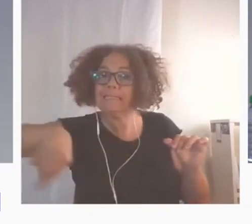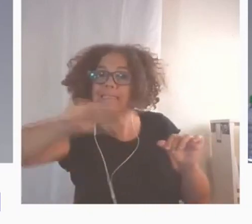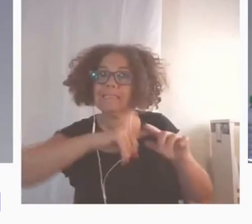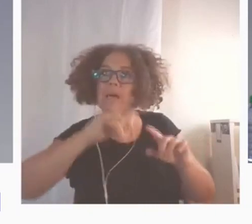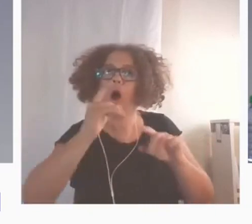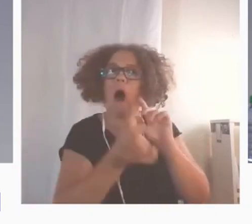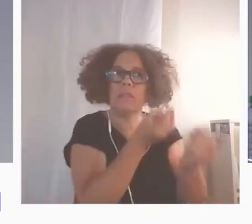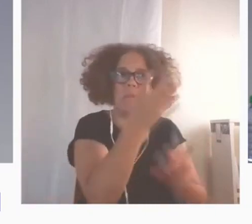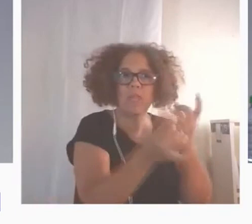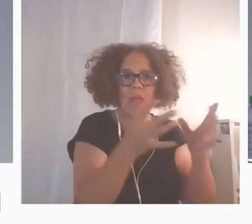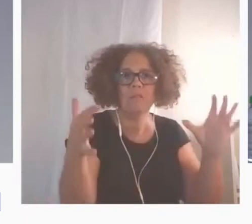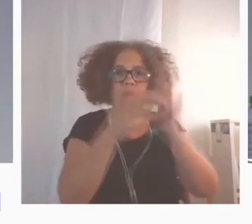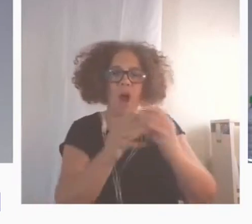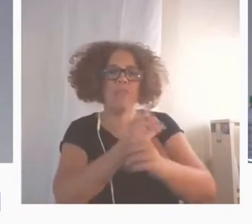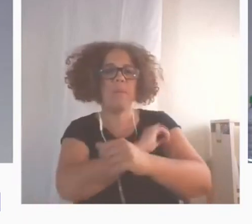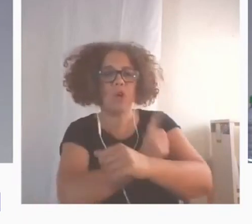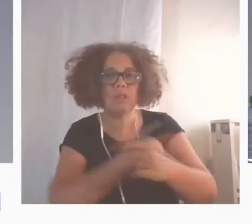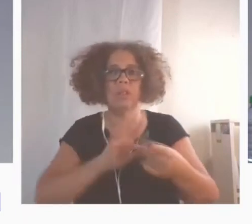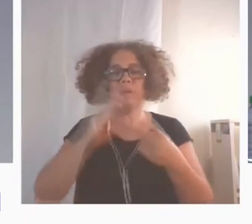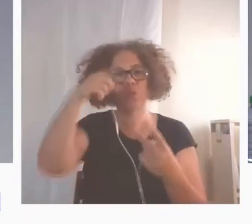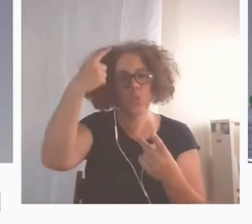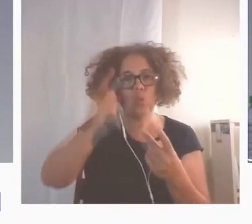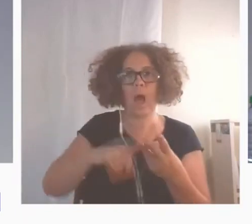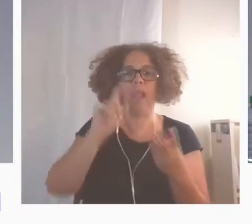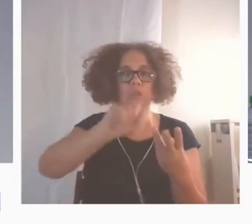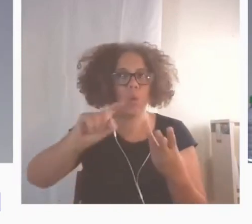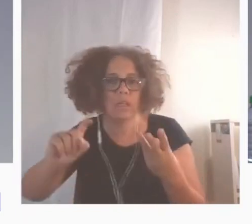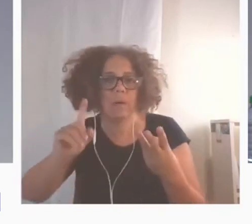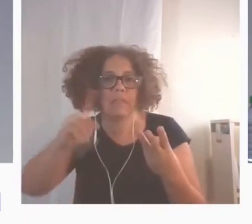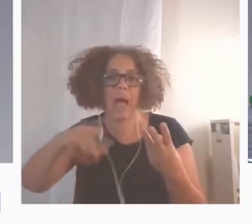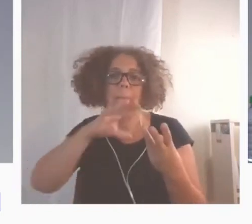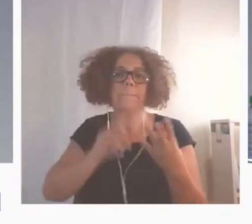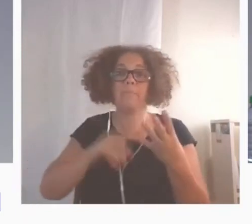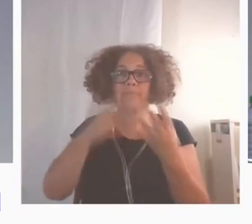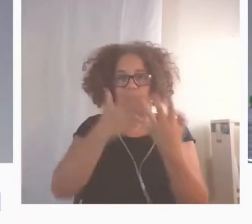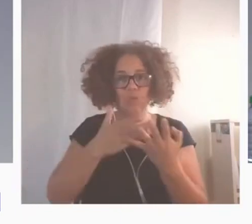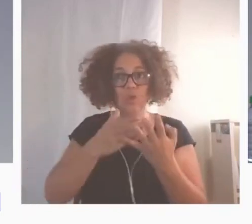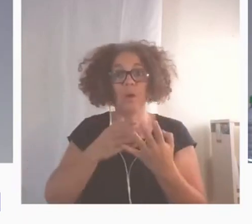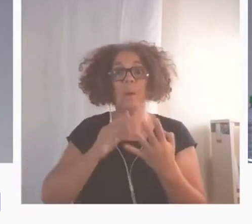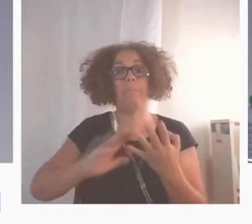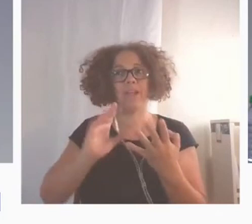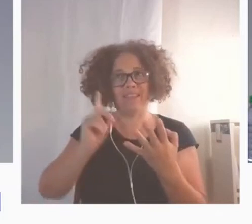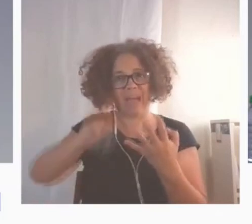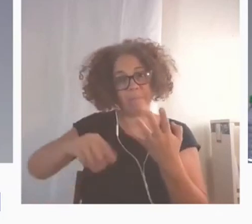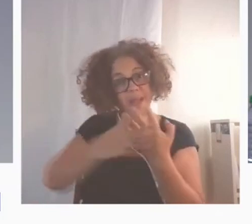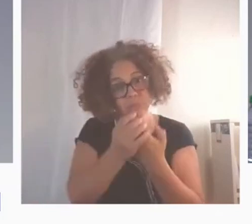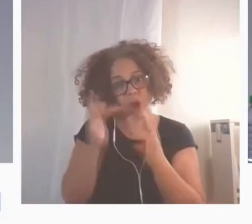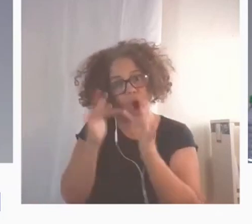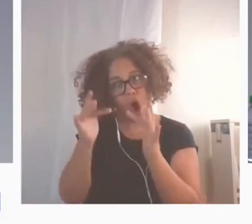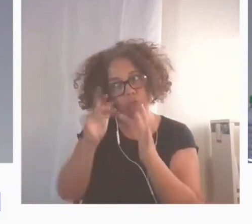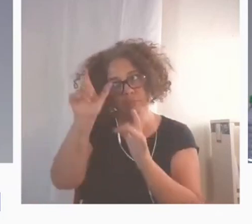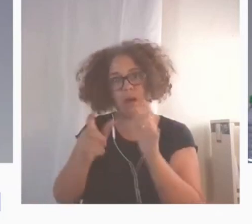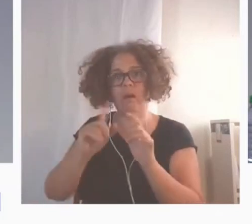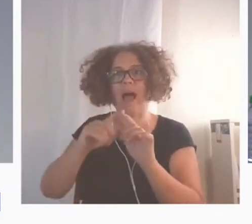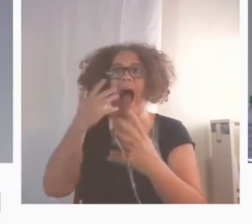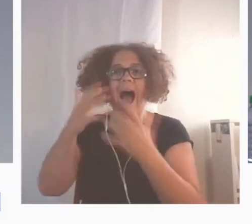actividades deportivas, culturales, educativas, estimulando el estudio, pero también dan contacto con artes